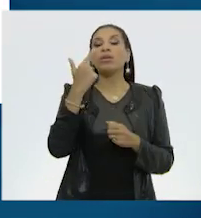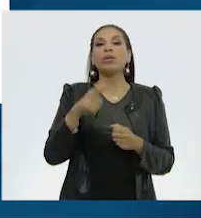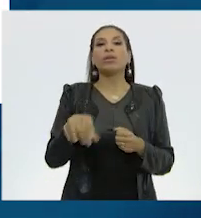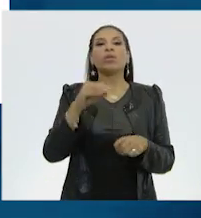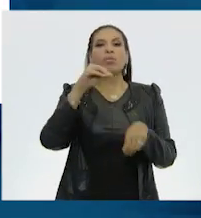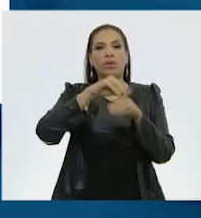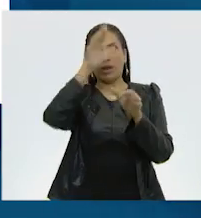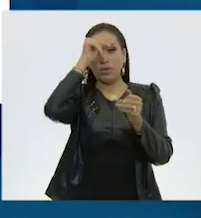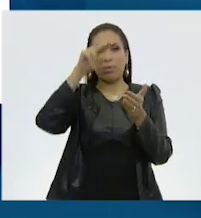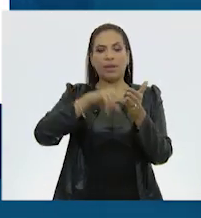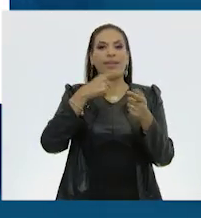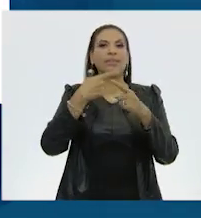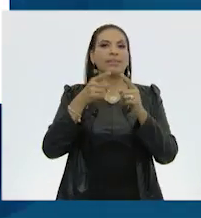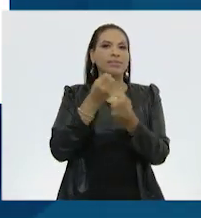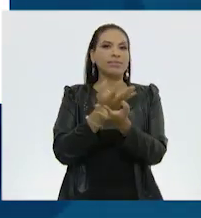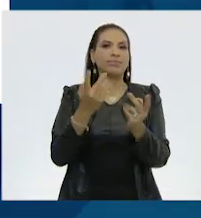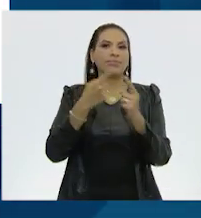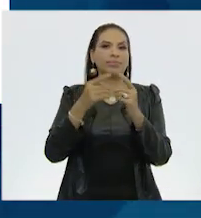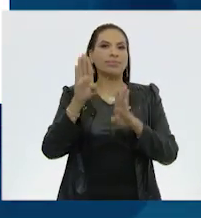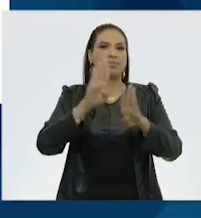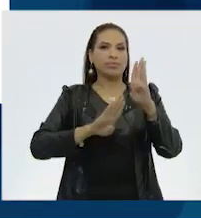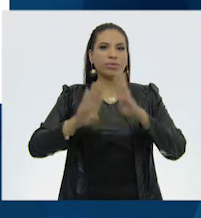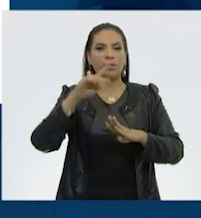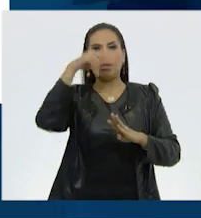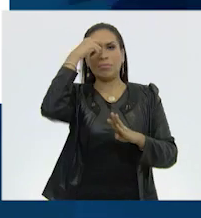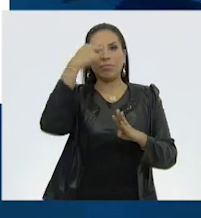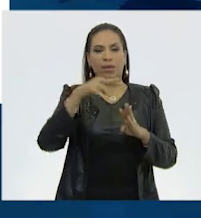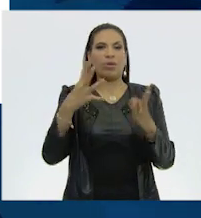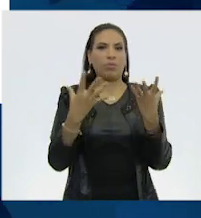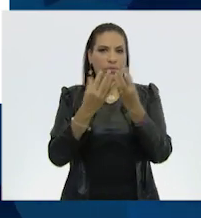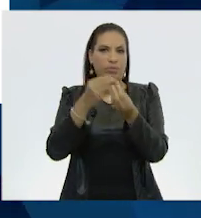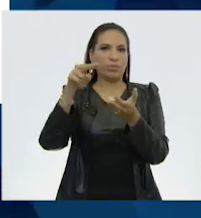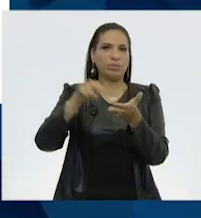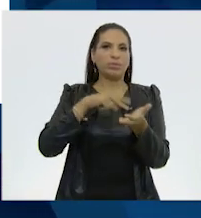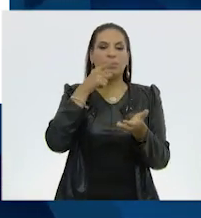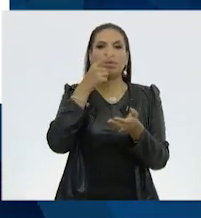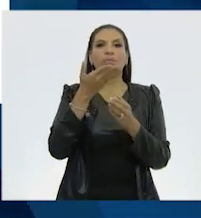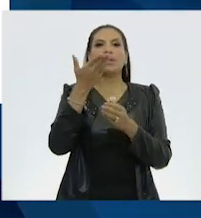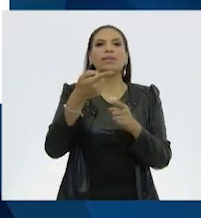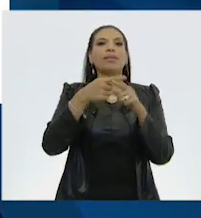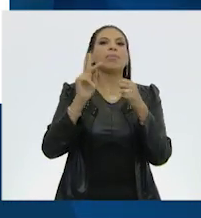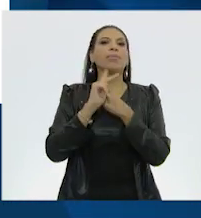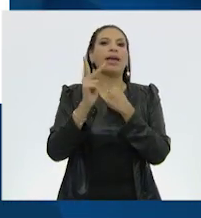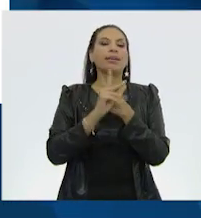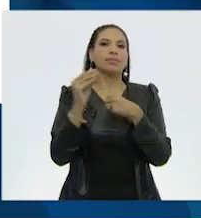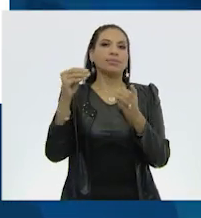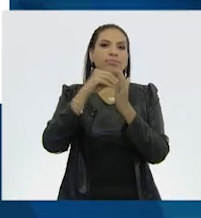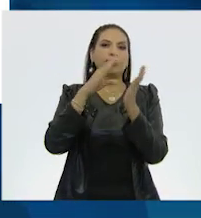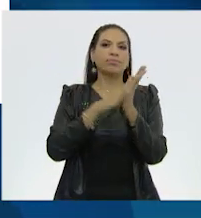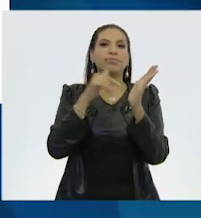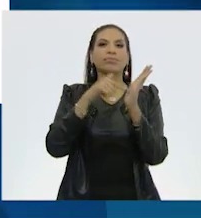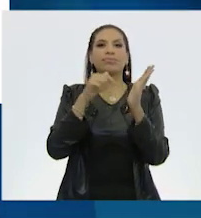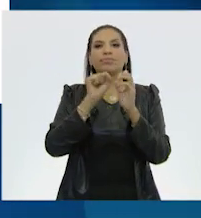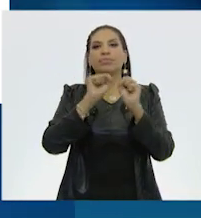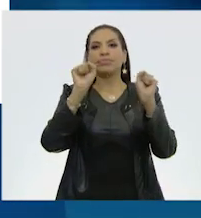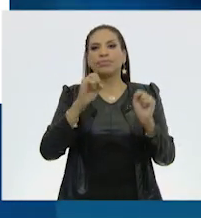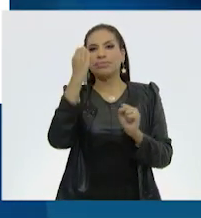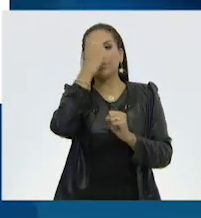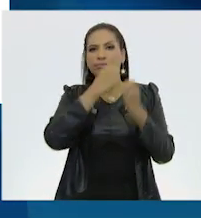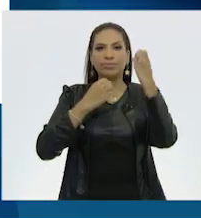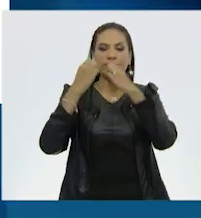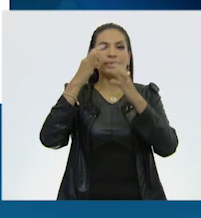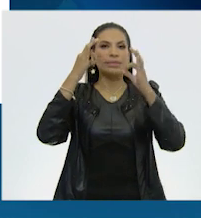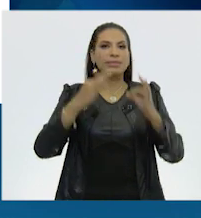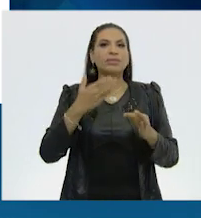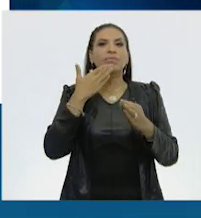el Convenio sobre la Diversidad Biológica, del que México es parte, solicitó que los países establecieran un sistema de evaluación de la